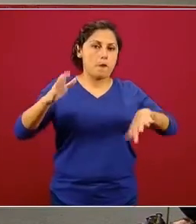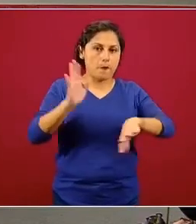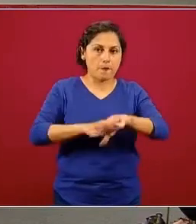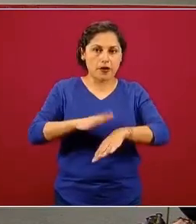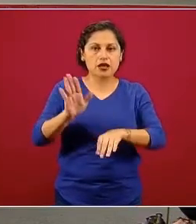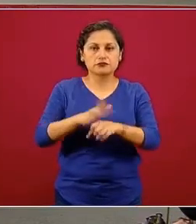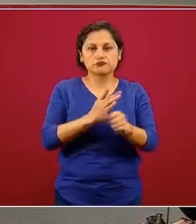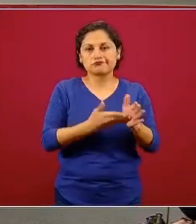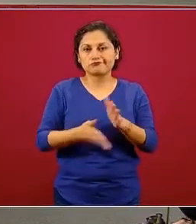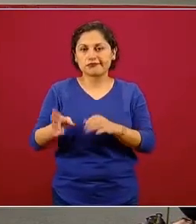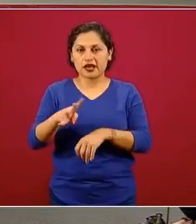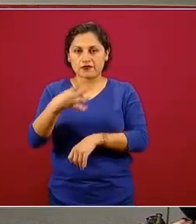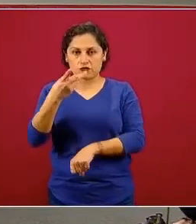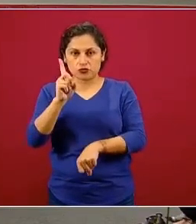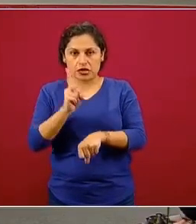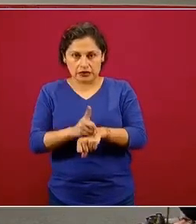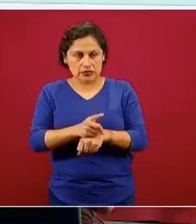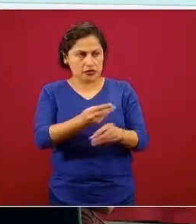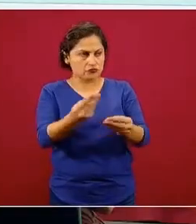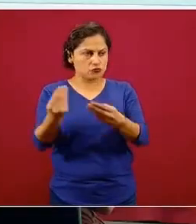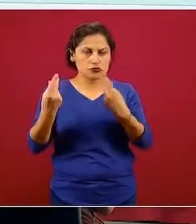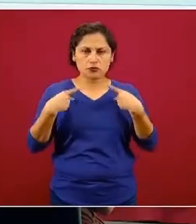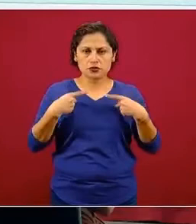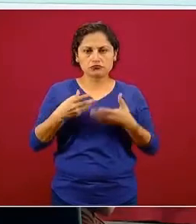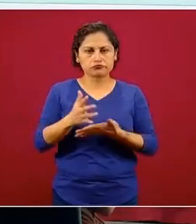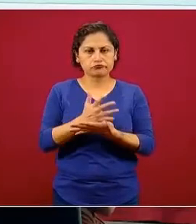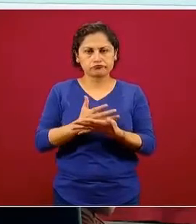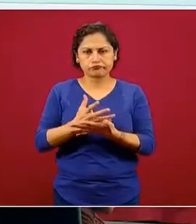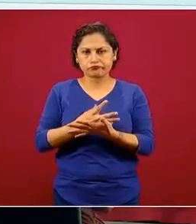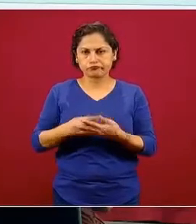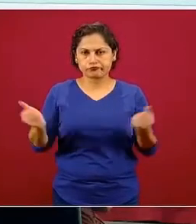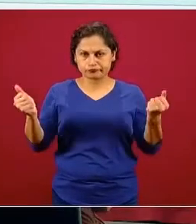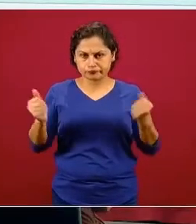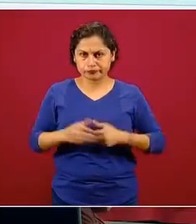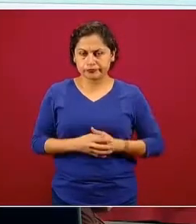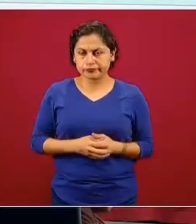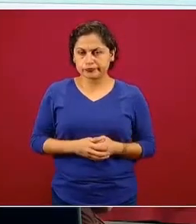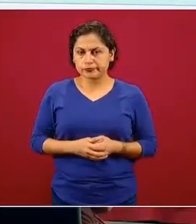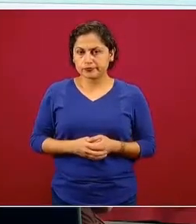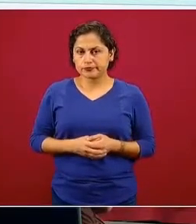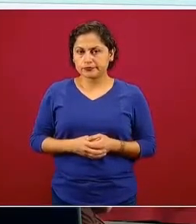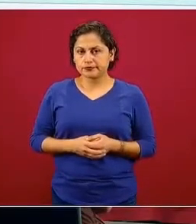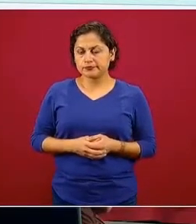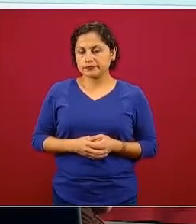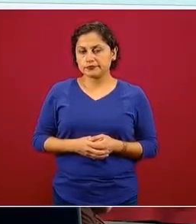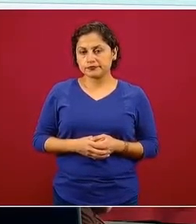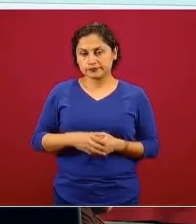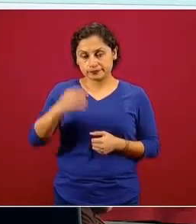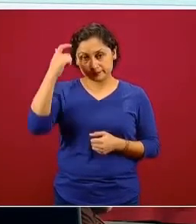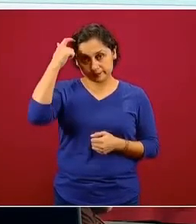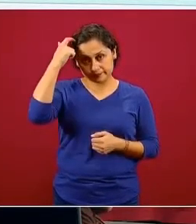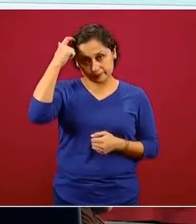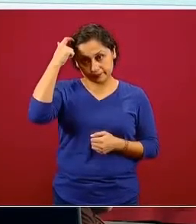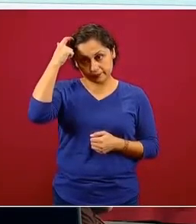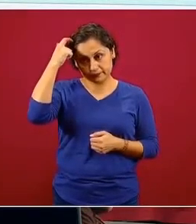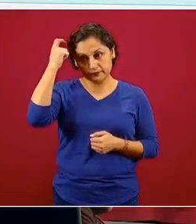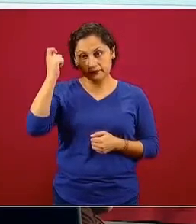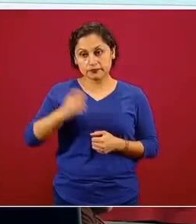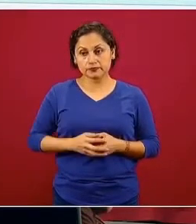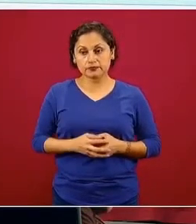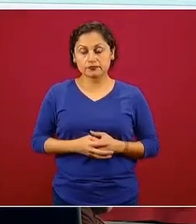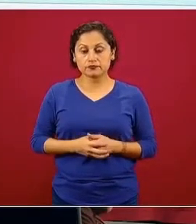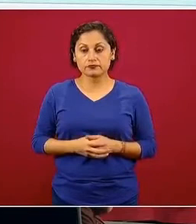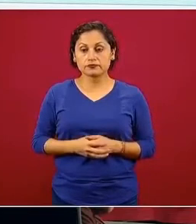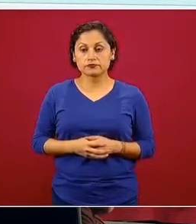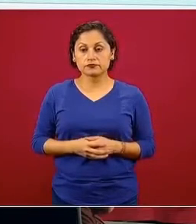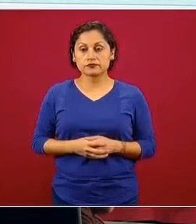después, en promedio, la gran mayoría, detrás de la ocurrencia de los casos, y la mortalidad